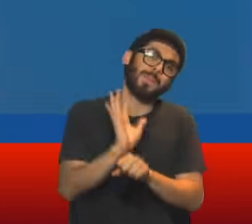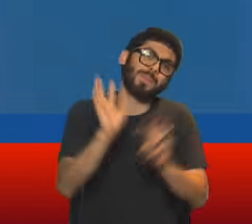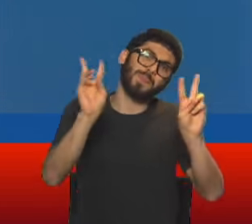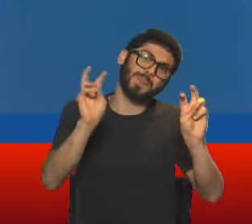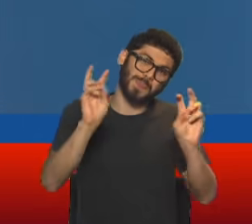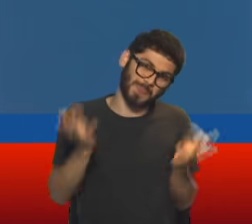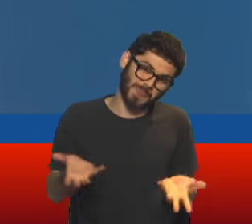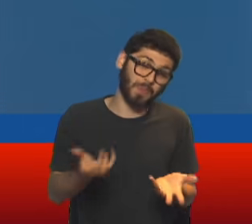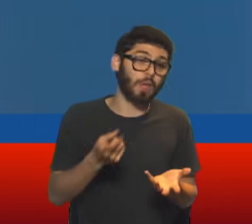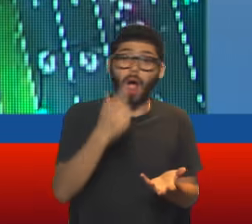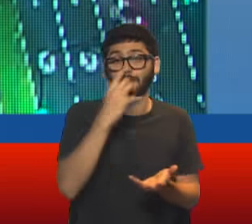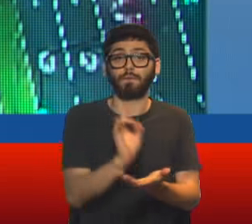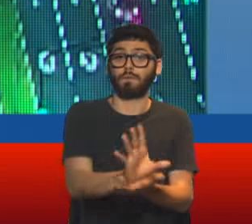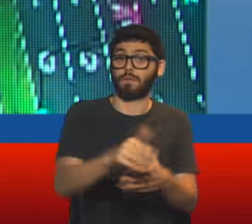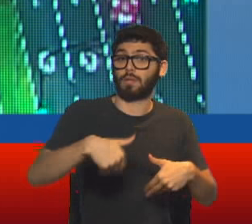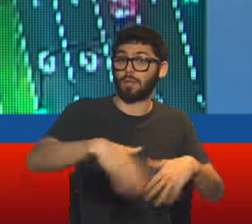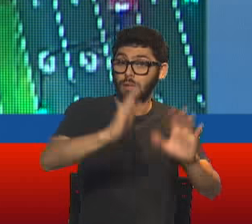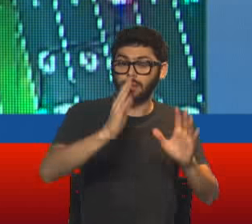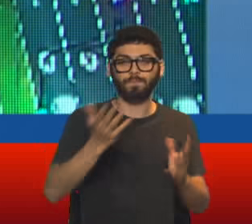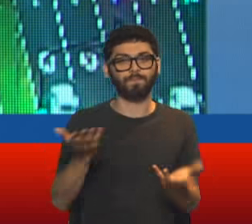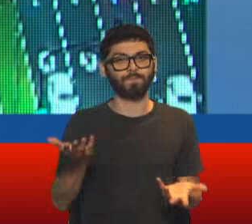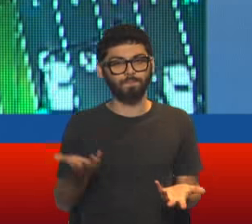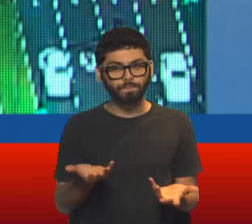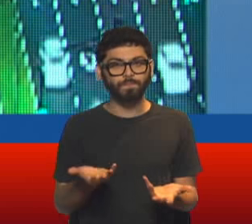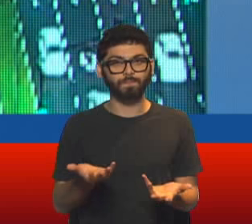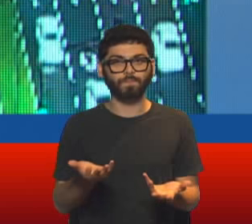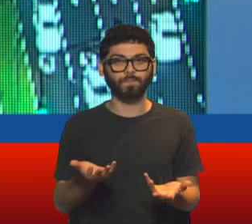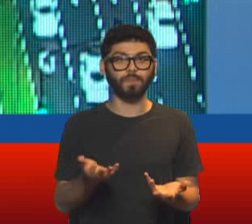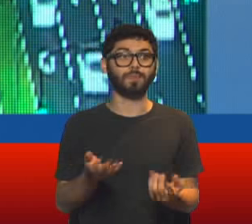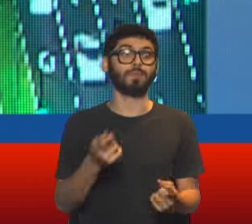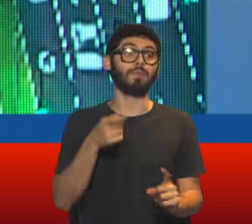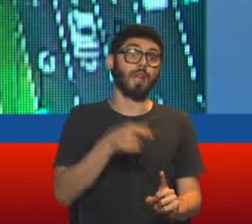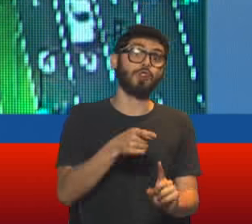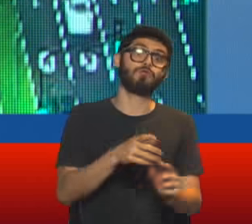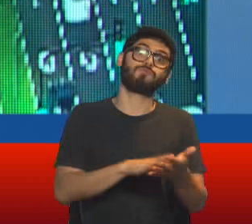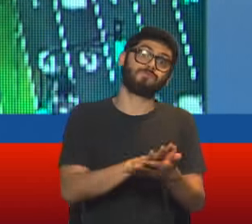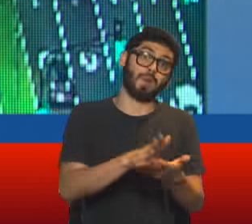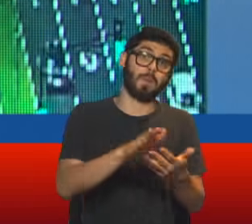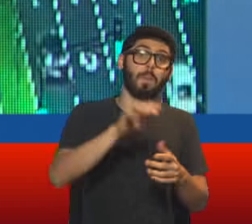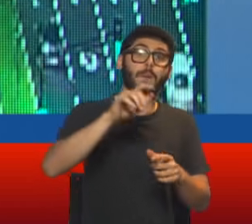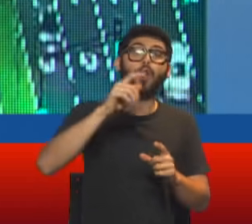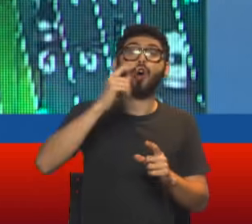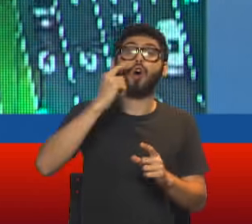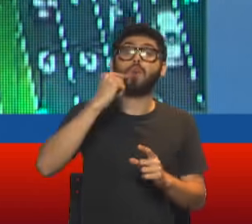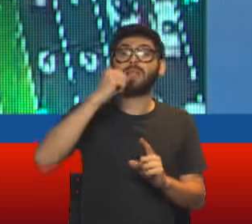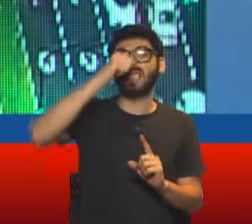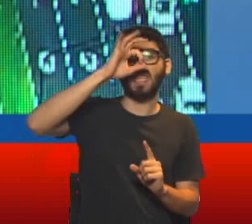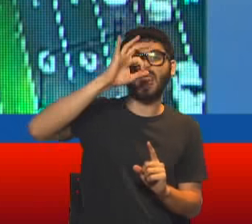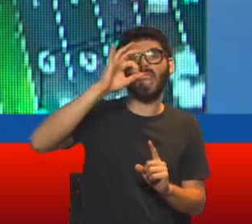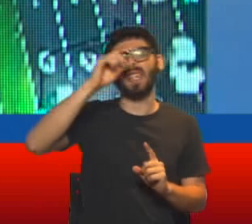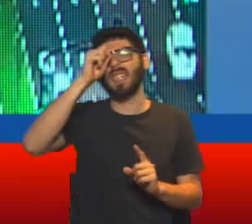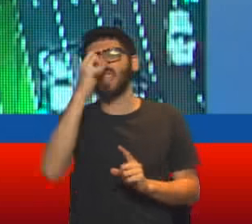y los expulsan y eso entonces son quienes puedan ahora hombres entre 60 y 64 mujeres